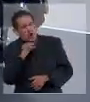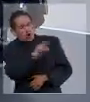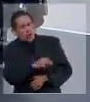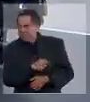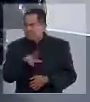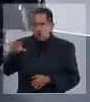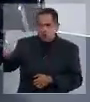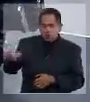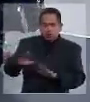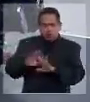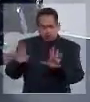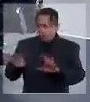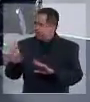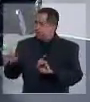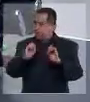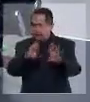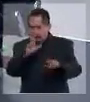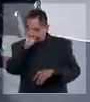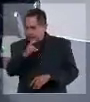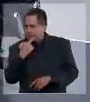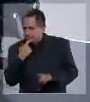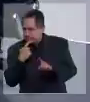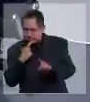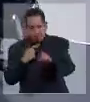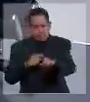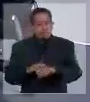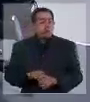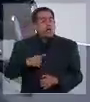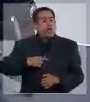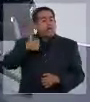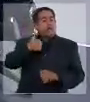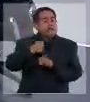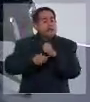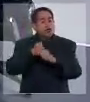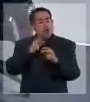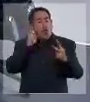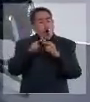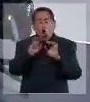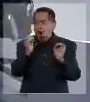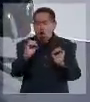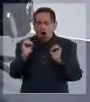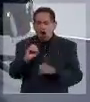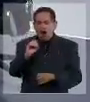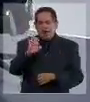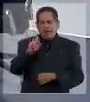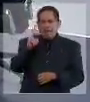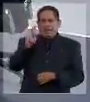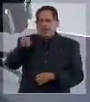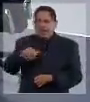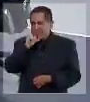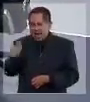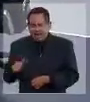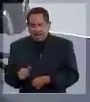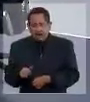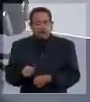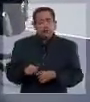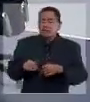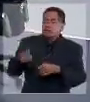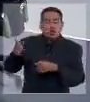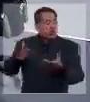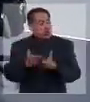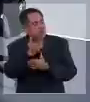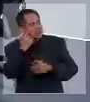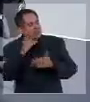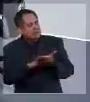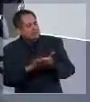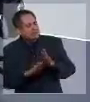del candidato López Obrador, por favor. No he pactado con él, no lo he visto en 6 años. Y tú te has reunido con él. Y le ofreciste impunidad. En